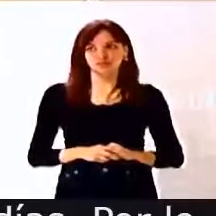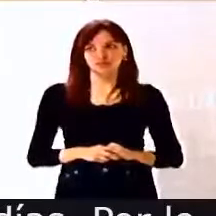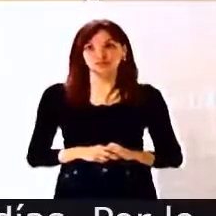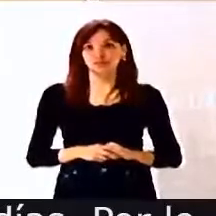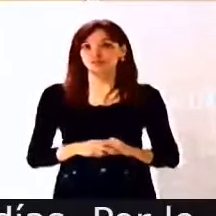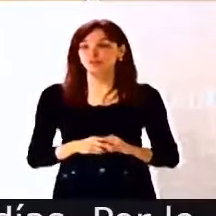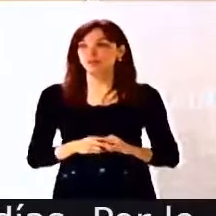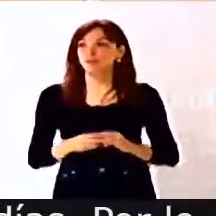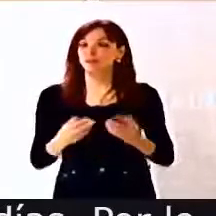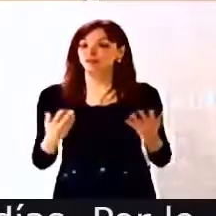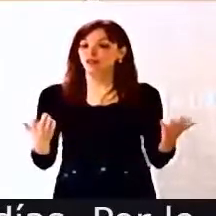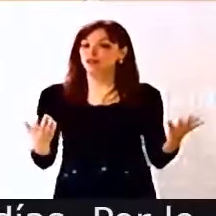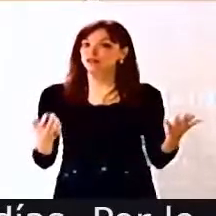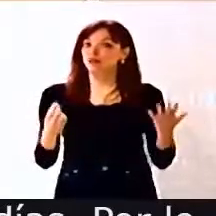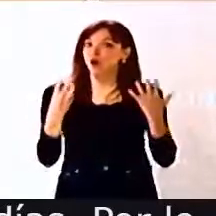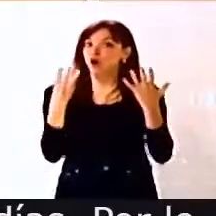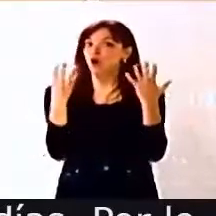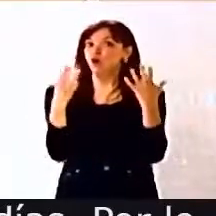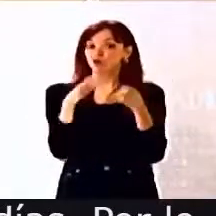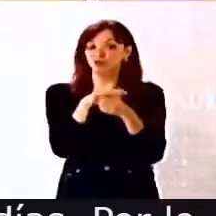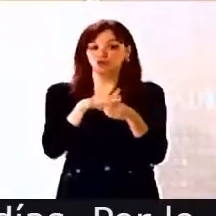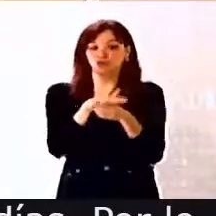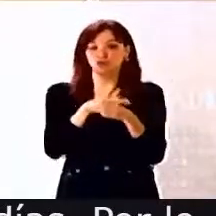Del total de 8 áreas de salud,